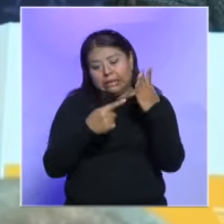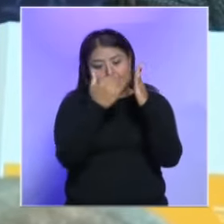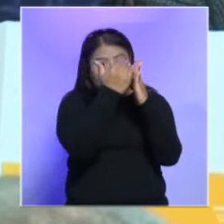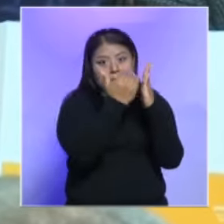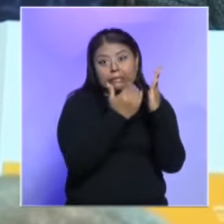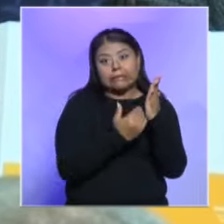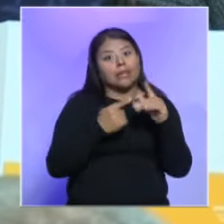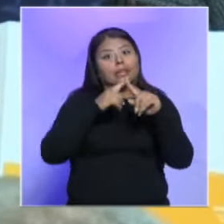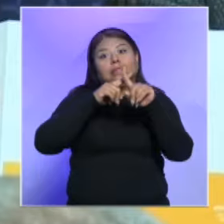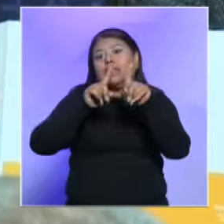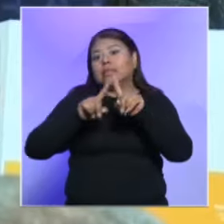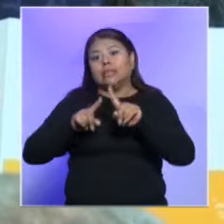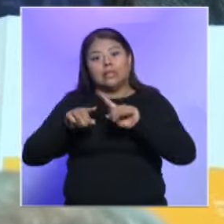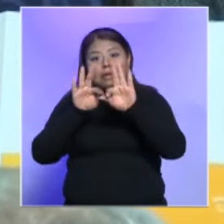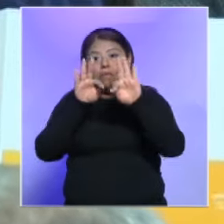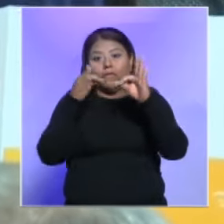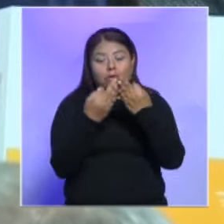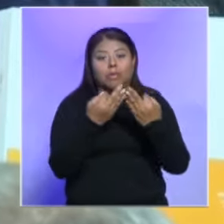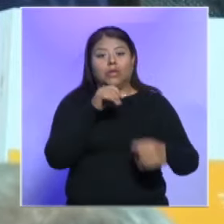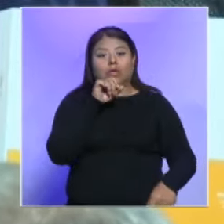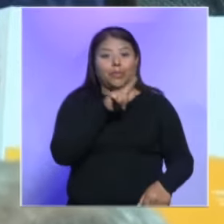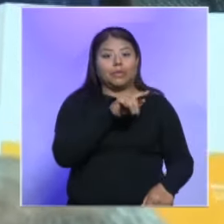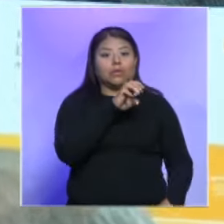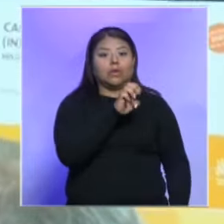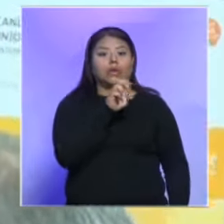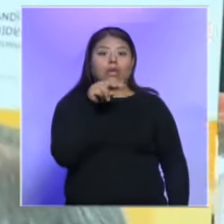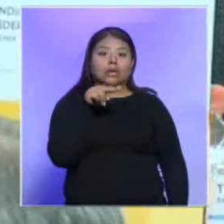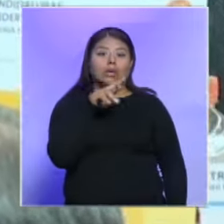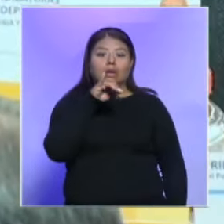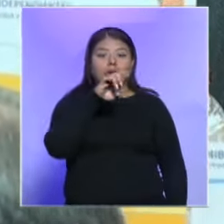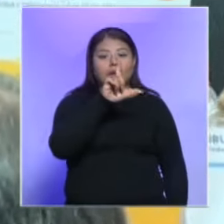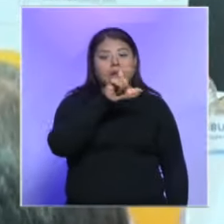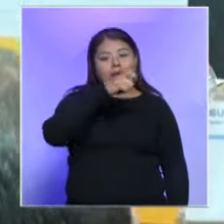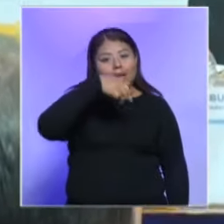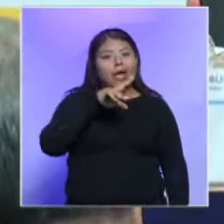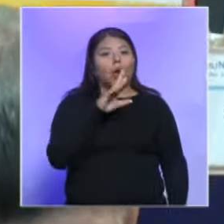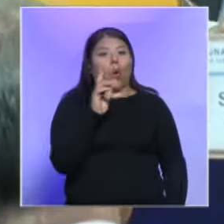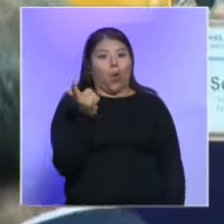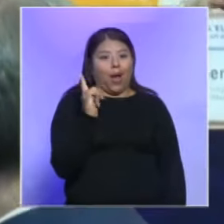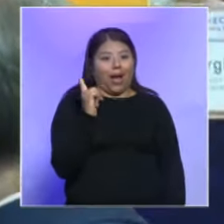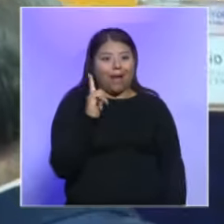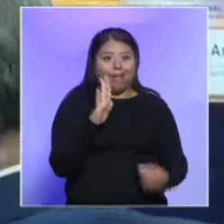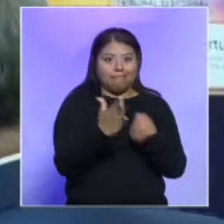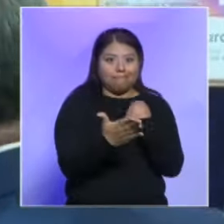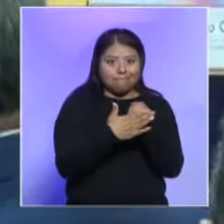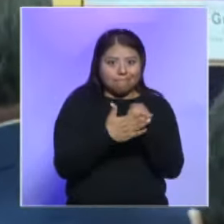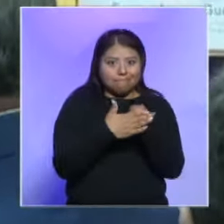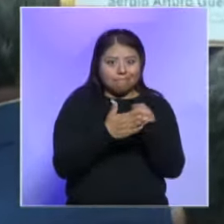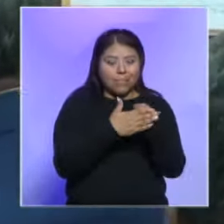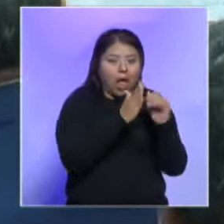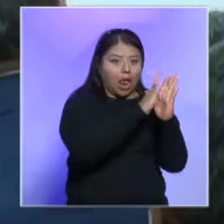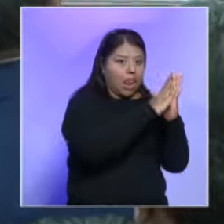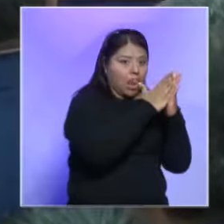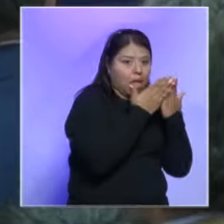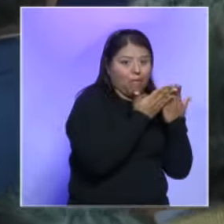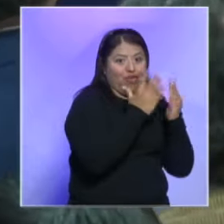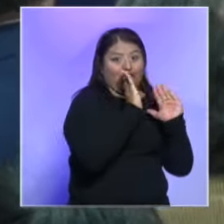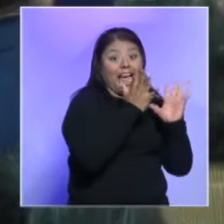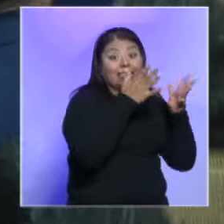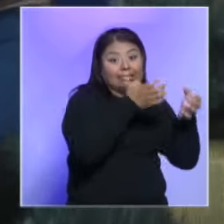y bueno, también Enrique, esta es una invitación para que sea un capítulo 2 de esta obra respecto a cómo